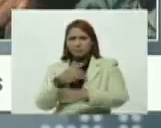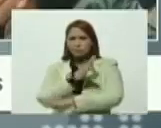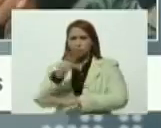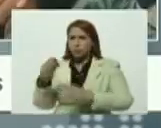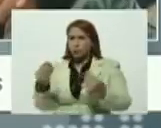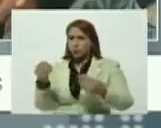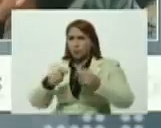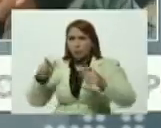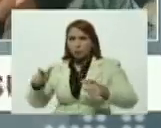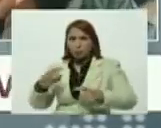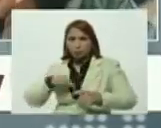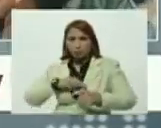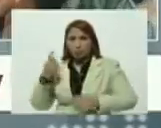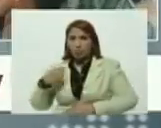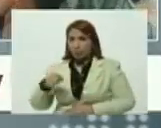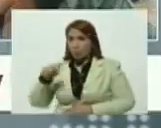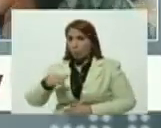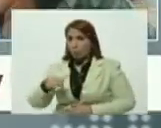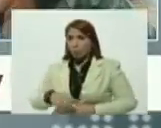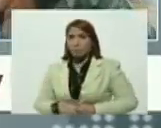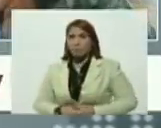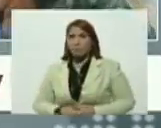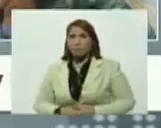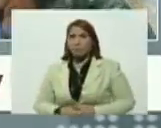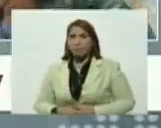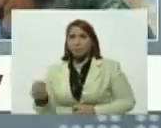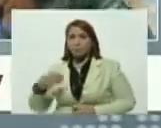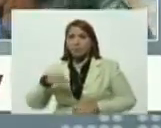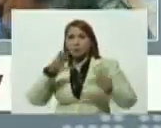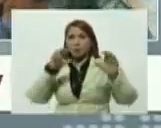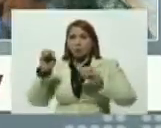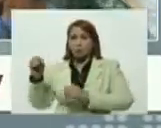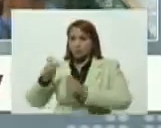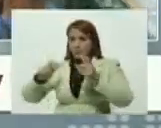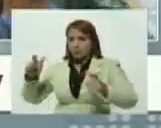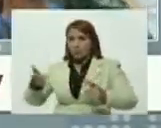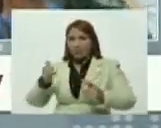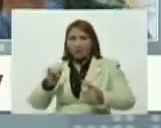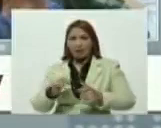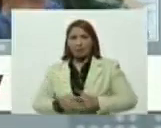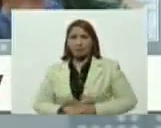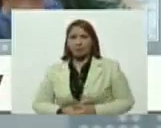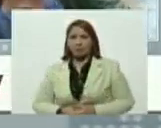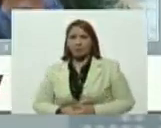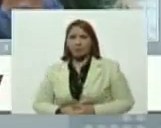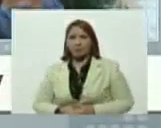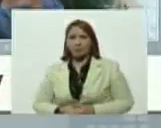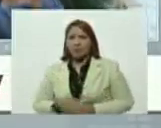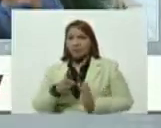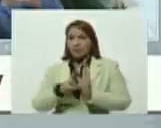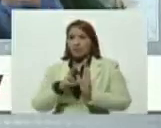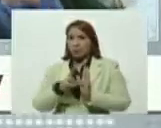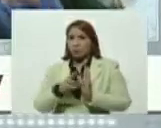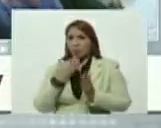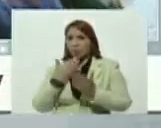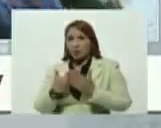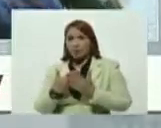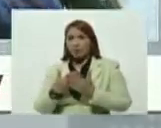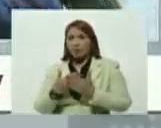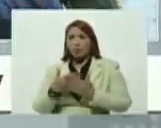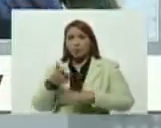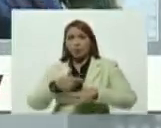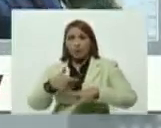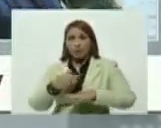Mucha gente. Nosotros tenemos hoy más de 800 personas que están en condición de refugio y que gracias a su gobierno y a los esfuerzos que hemos